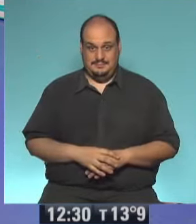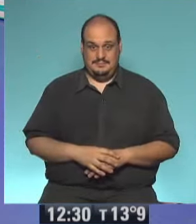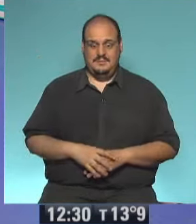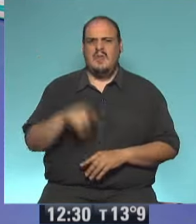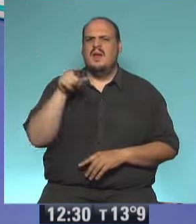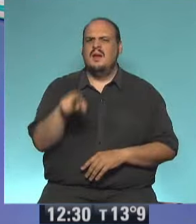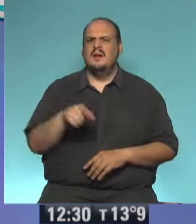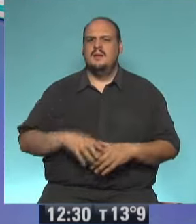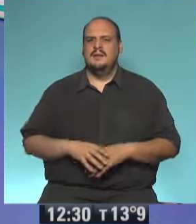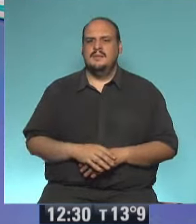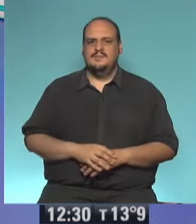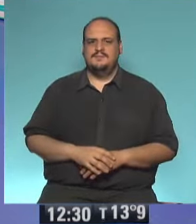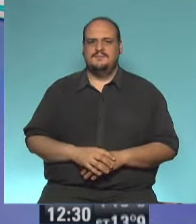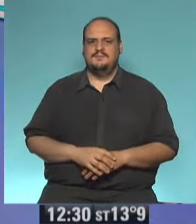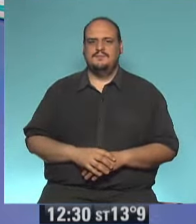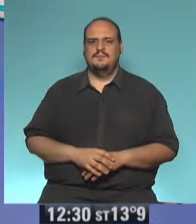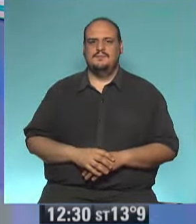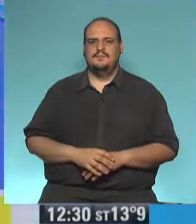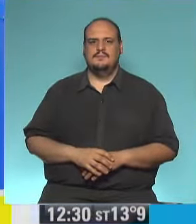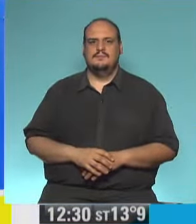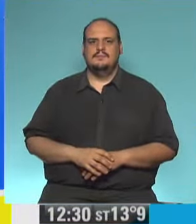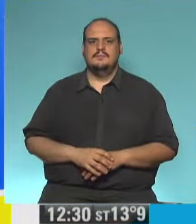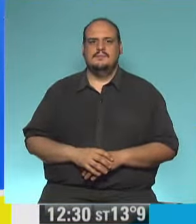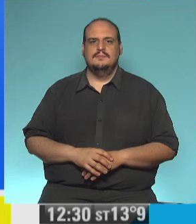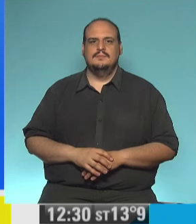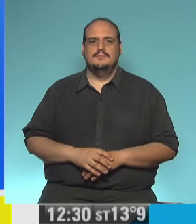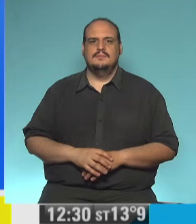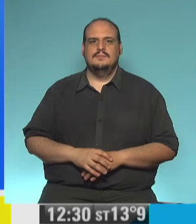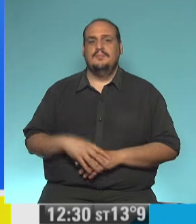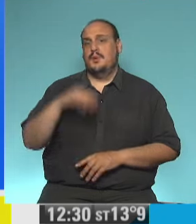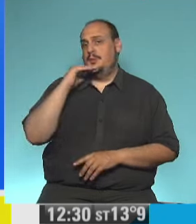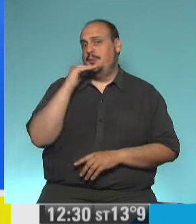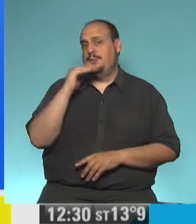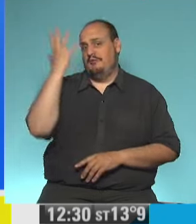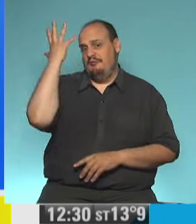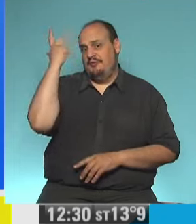acá, Epa. ¿Qué pinche me resiste? Delicioso iglesia o con.